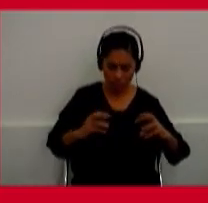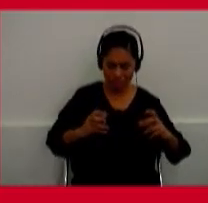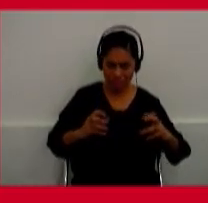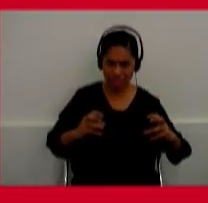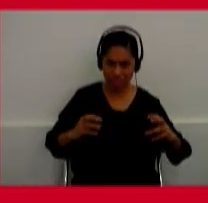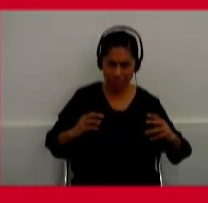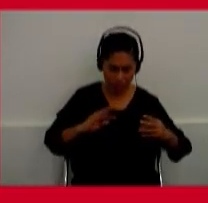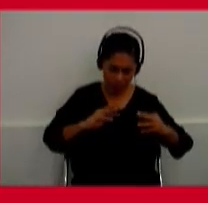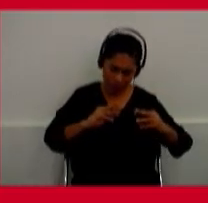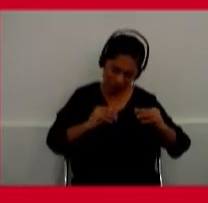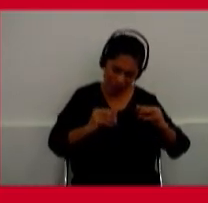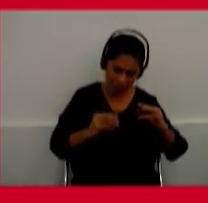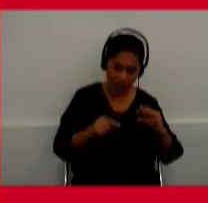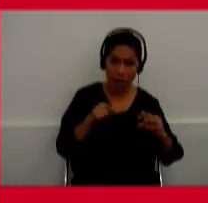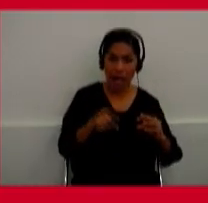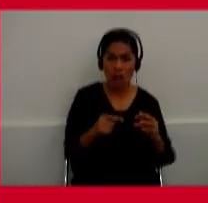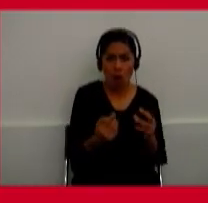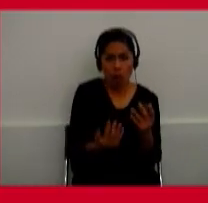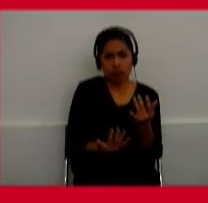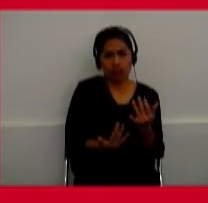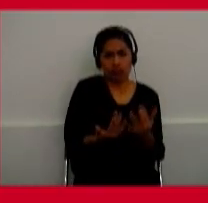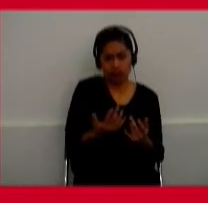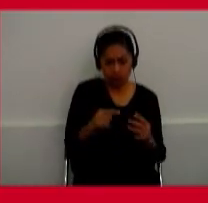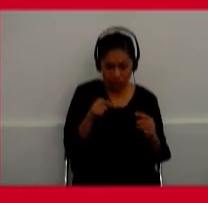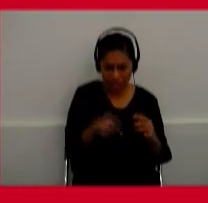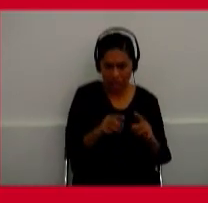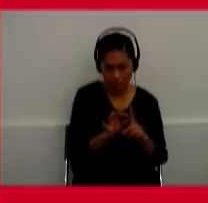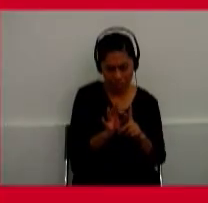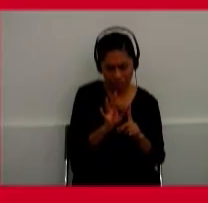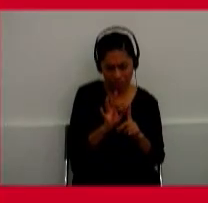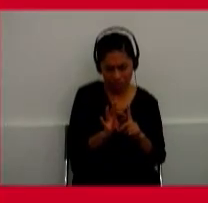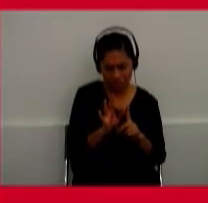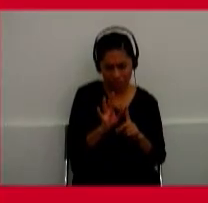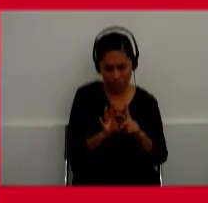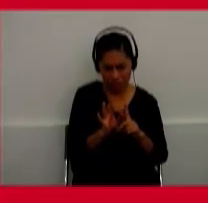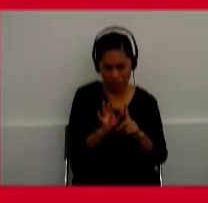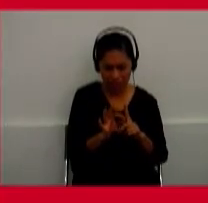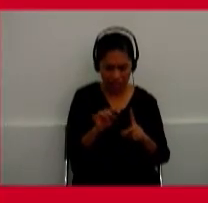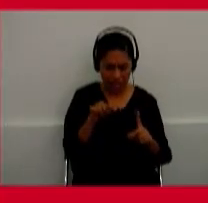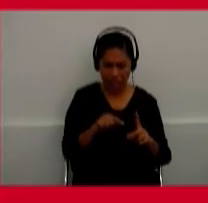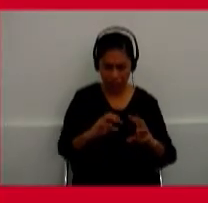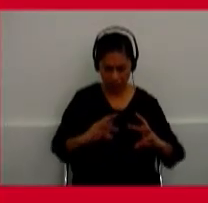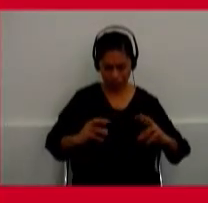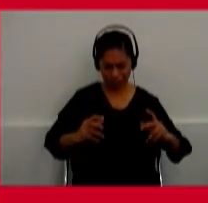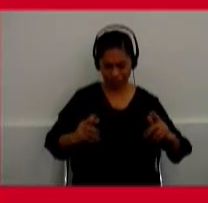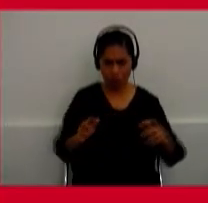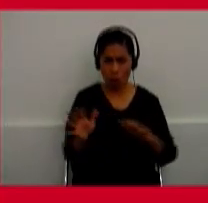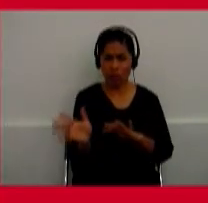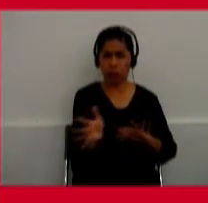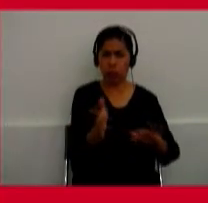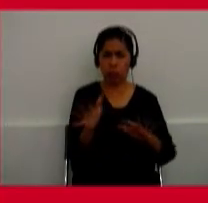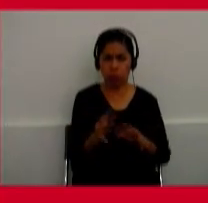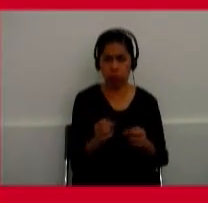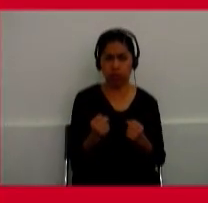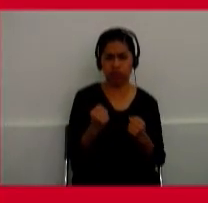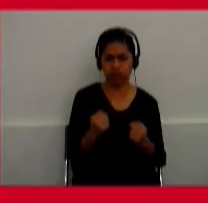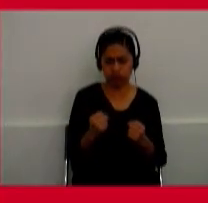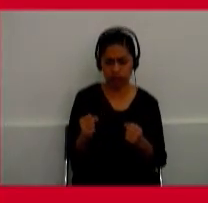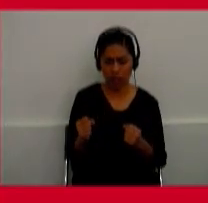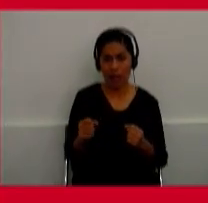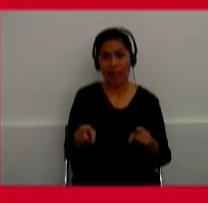habían altas temperaturas en la capa de lubricación, habían factores de cavitación, aireación excesiva, arranques en